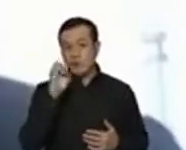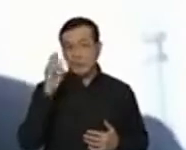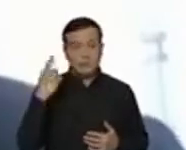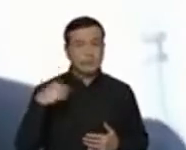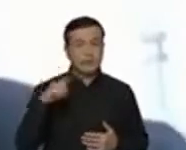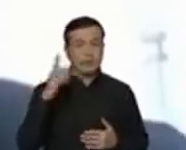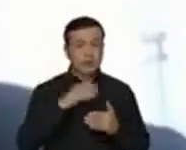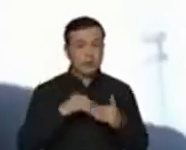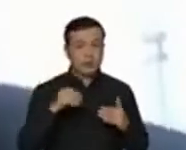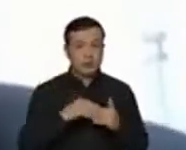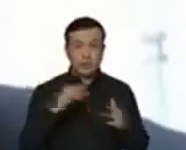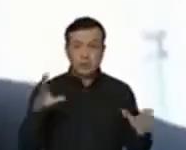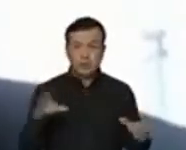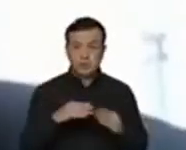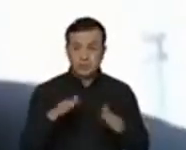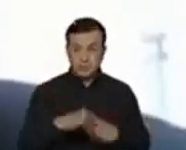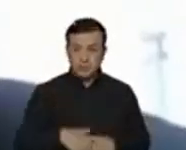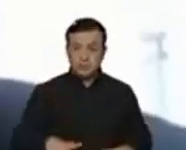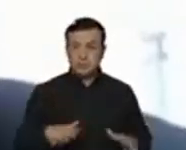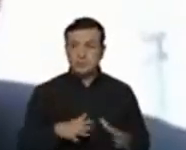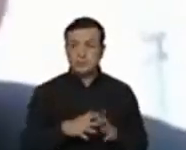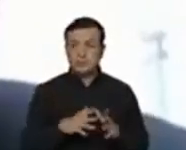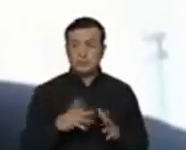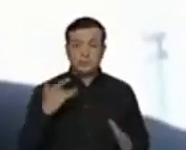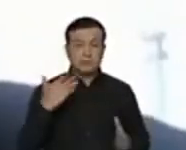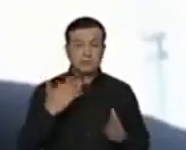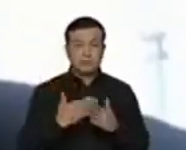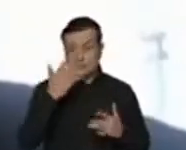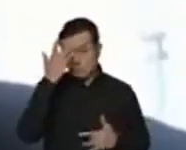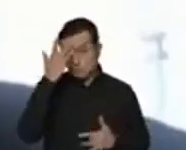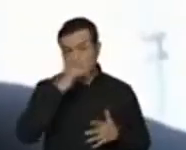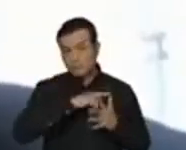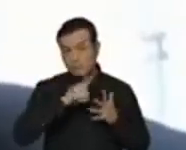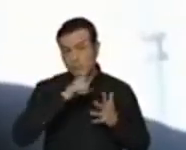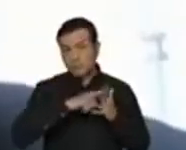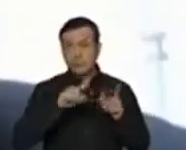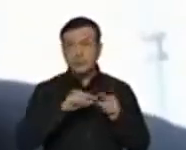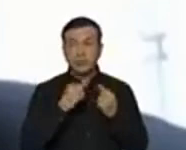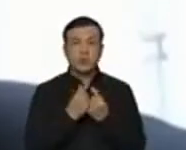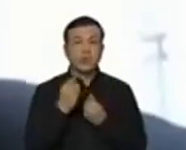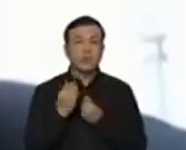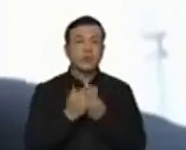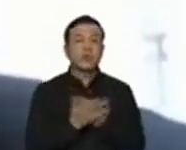dólares. En estas épocas de pandemia, en los distintos sectores,